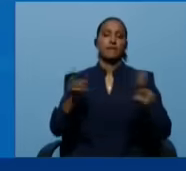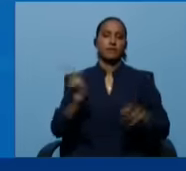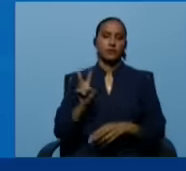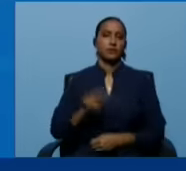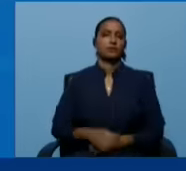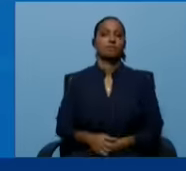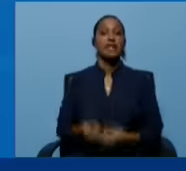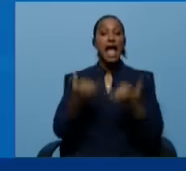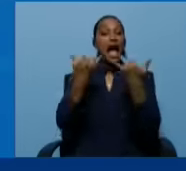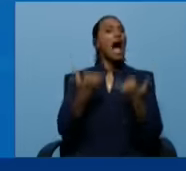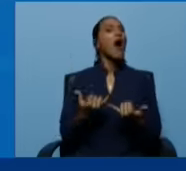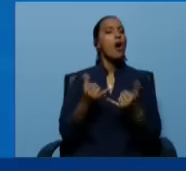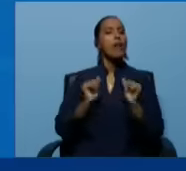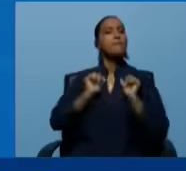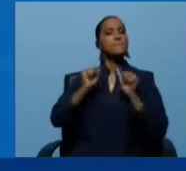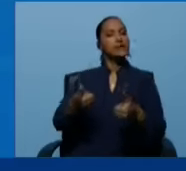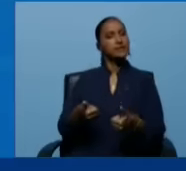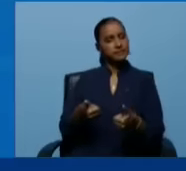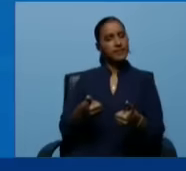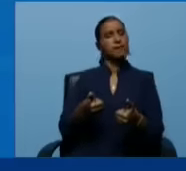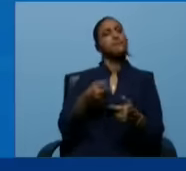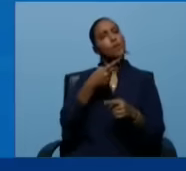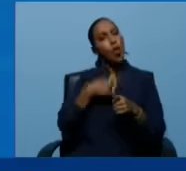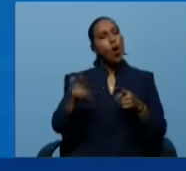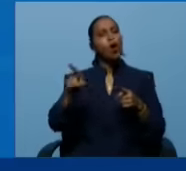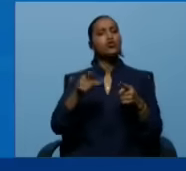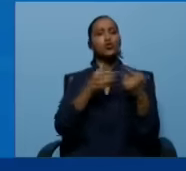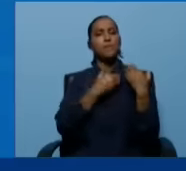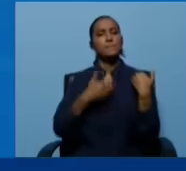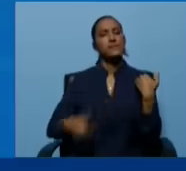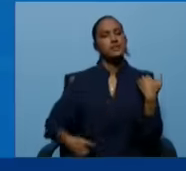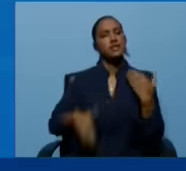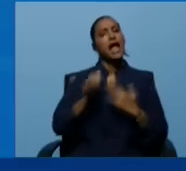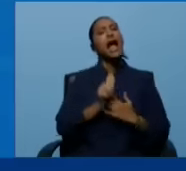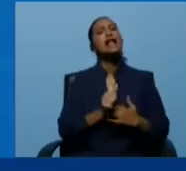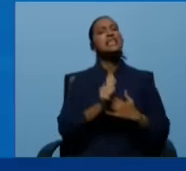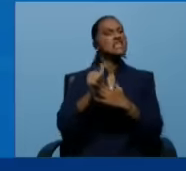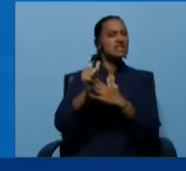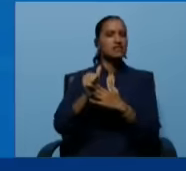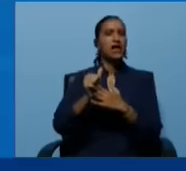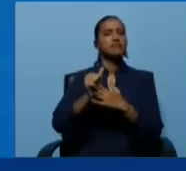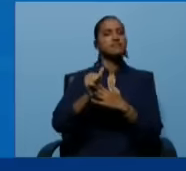escuchar a otro líder centroamericano, nuestro americano,